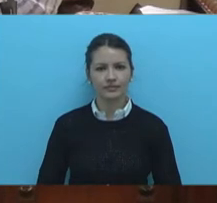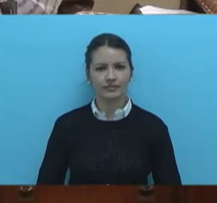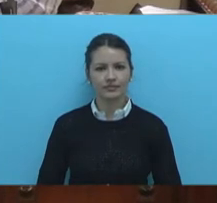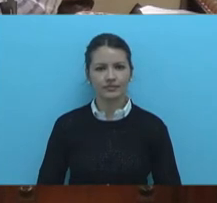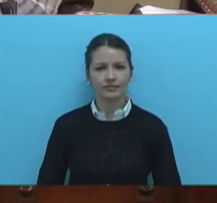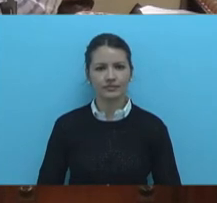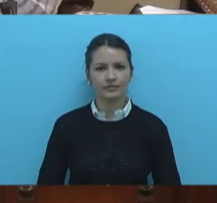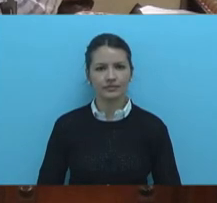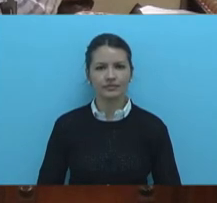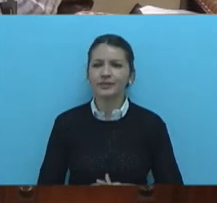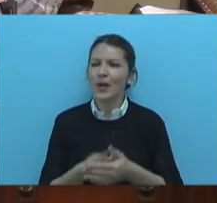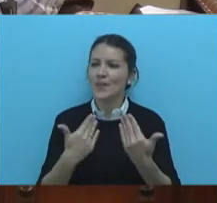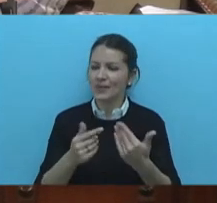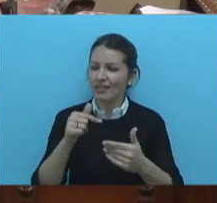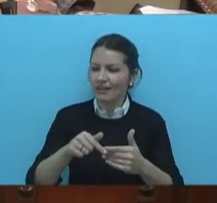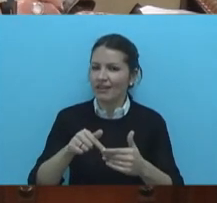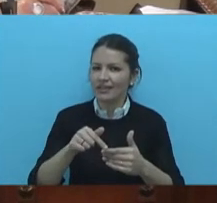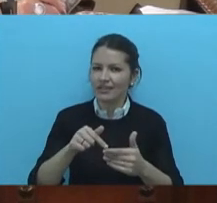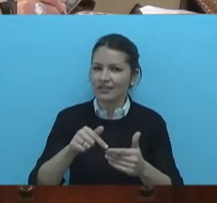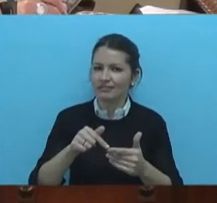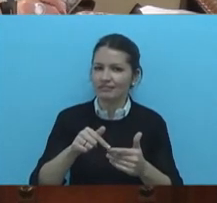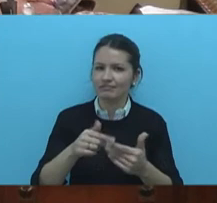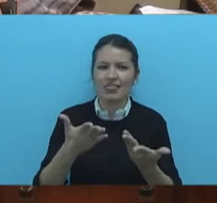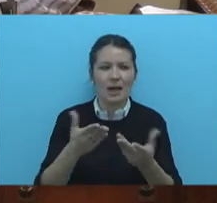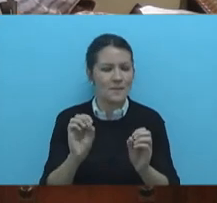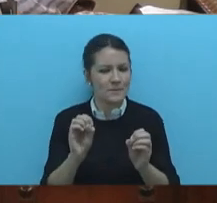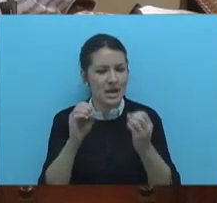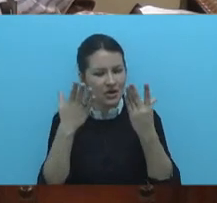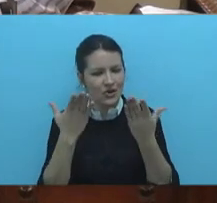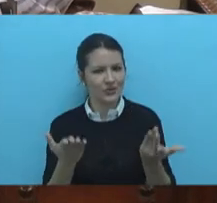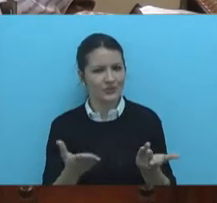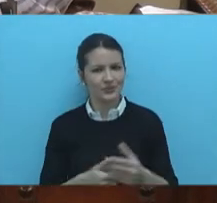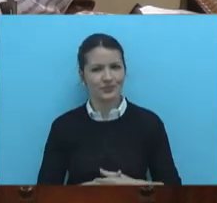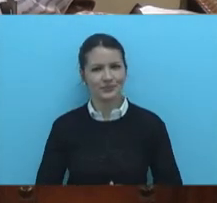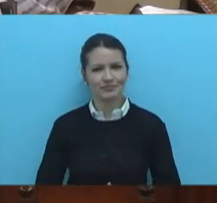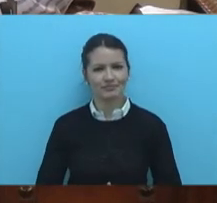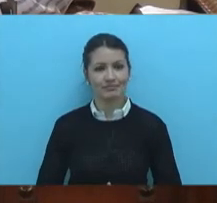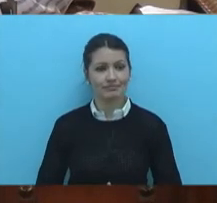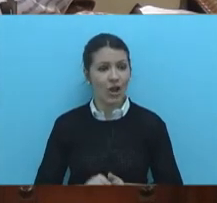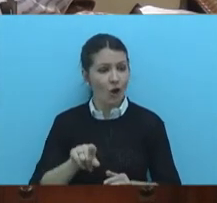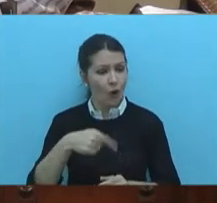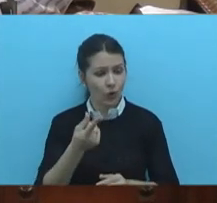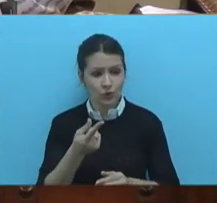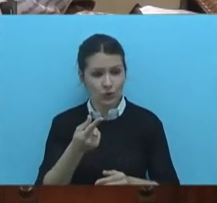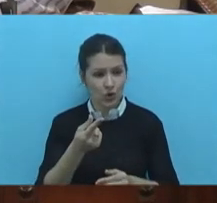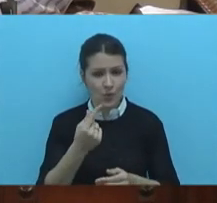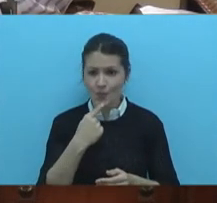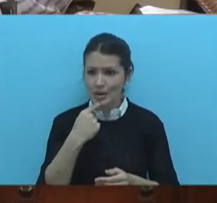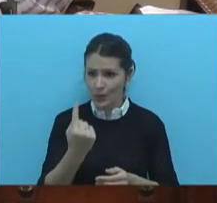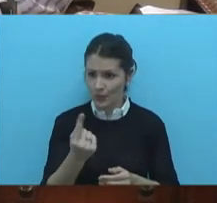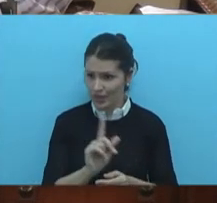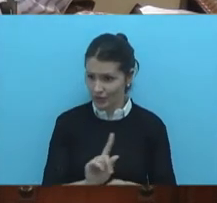extender un poco la jornada y podamos disfrutarla todos. Ningún otro diputado va a hacer uso de la